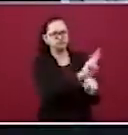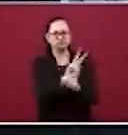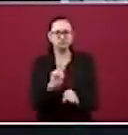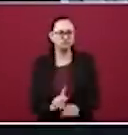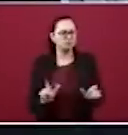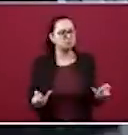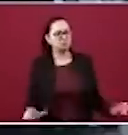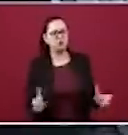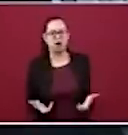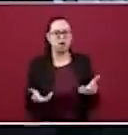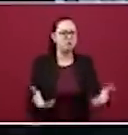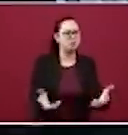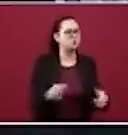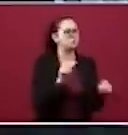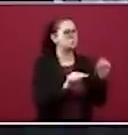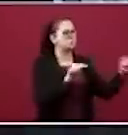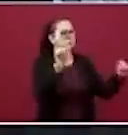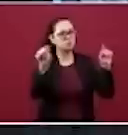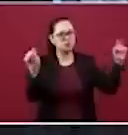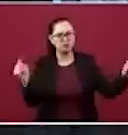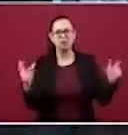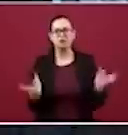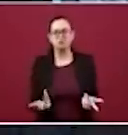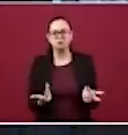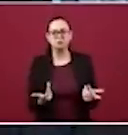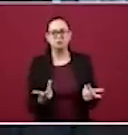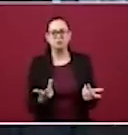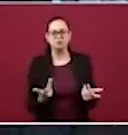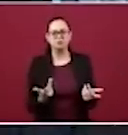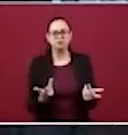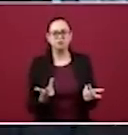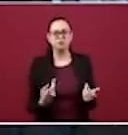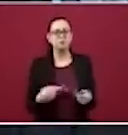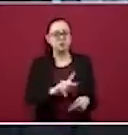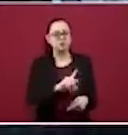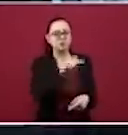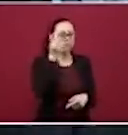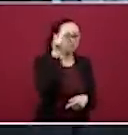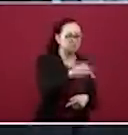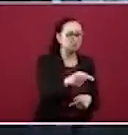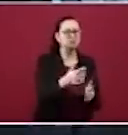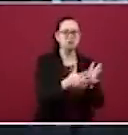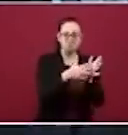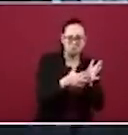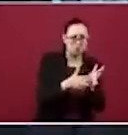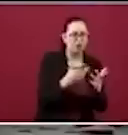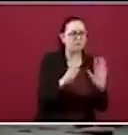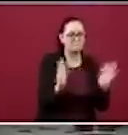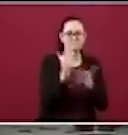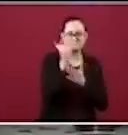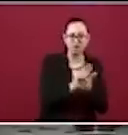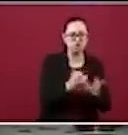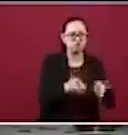caminos, por terracería, y estamos viendo los resultados de la incidencia de tomas clandestinas, los ahorros que está habiendo en